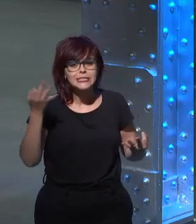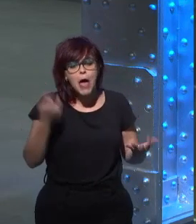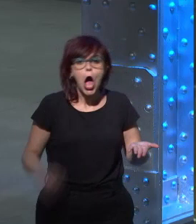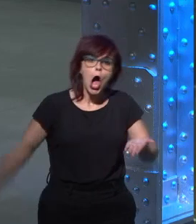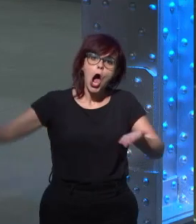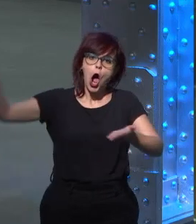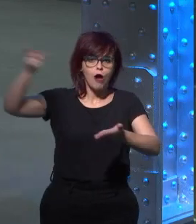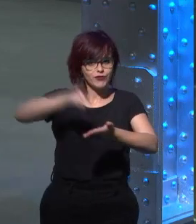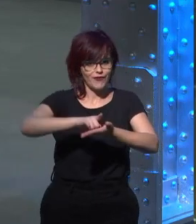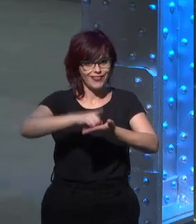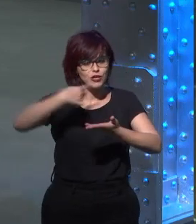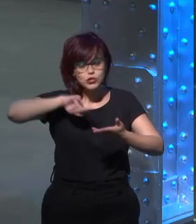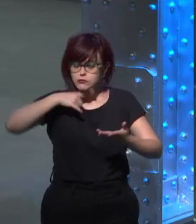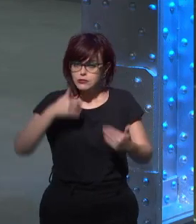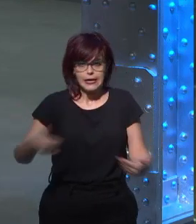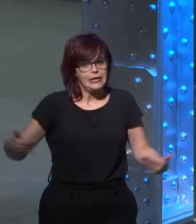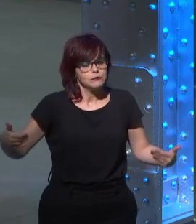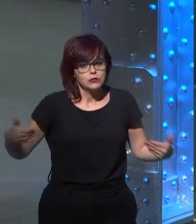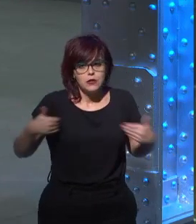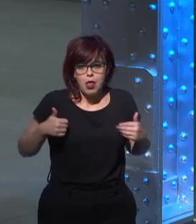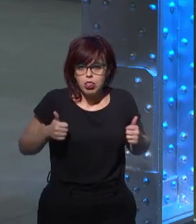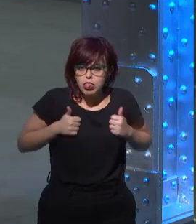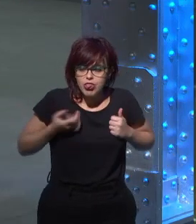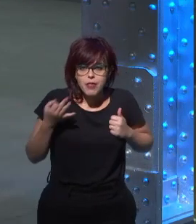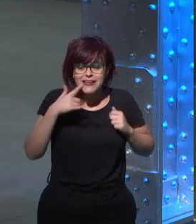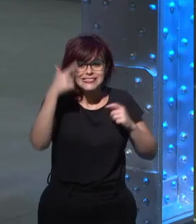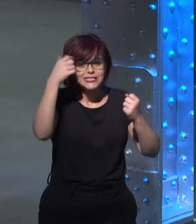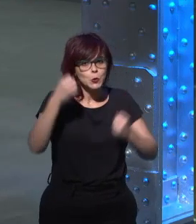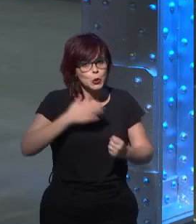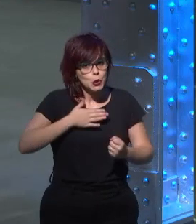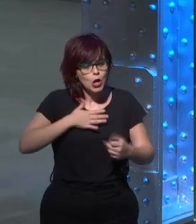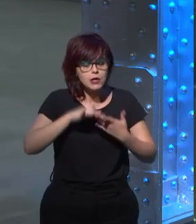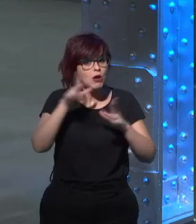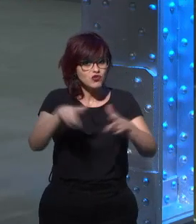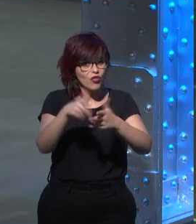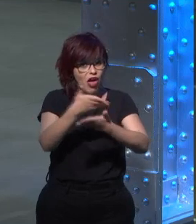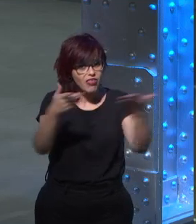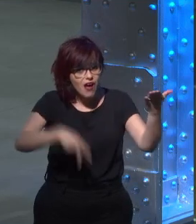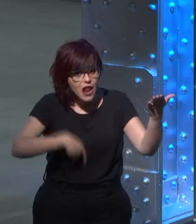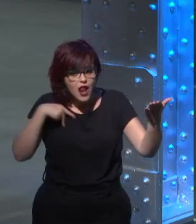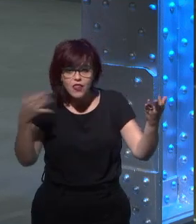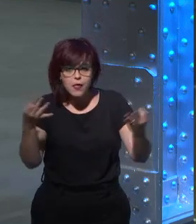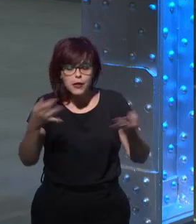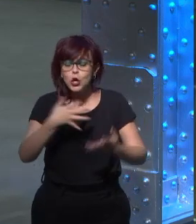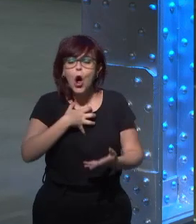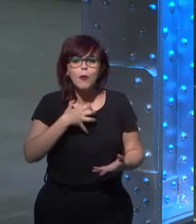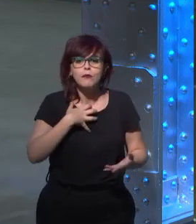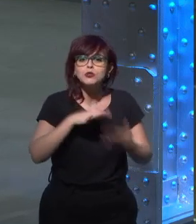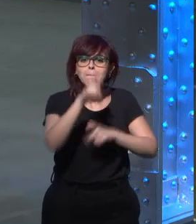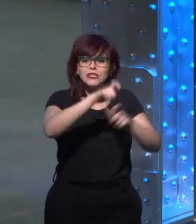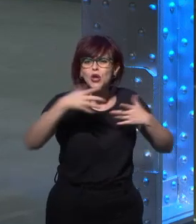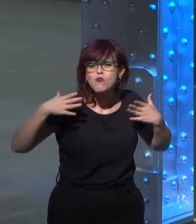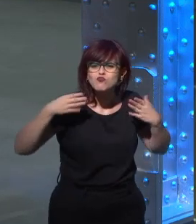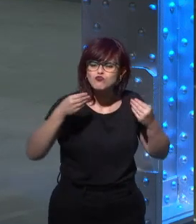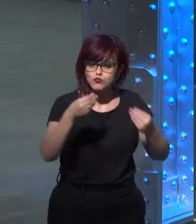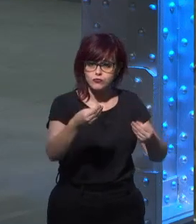nuevo, echarnos a las espaldas este problema, al menos nosotros como institución, pero yo diría el conjunto de la sociedad, porque no podemos permitir que mucha gente